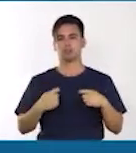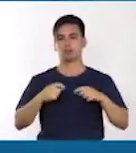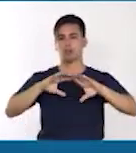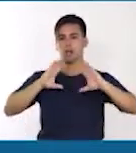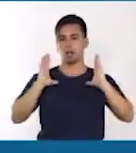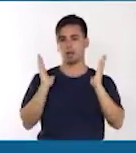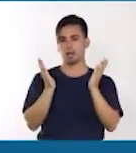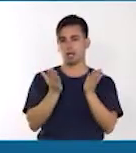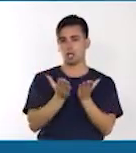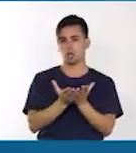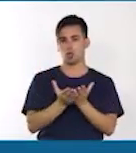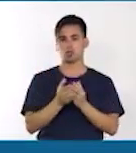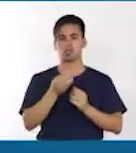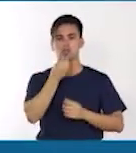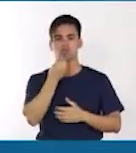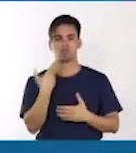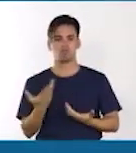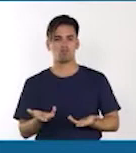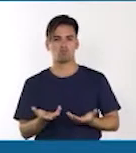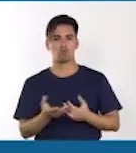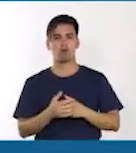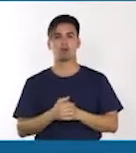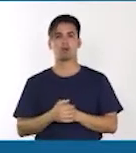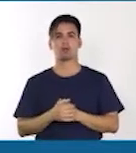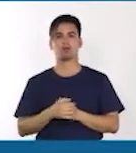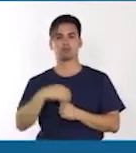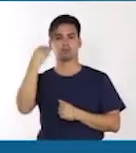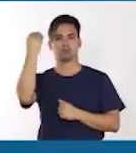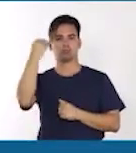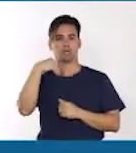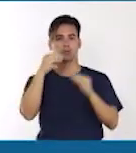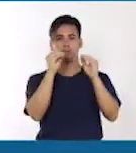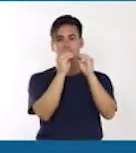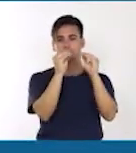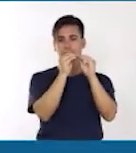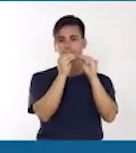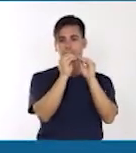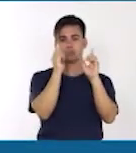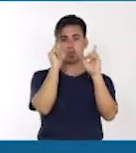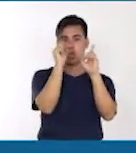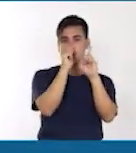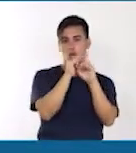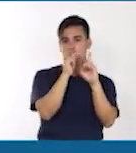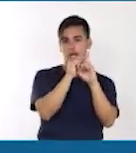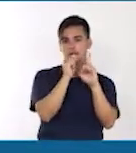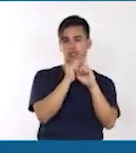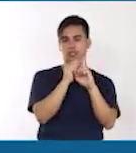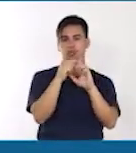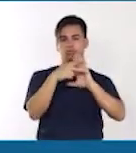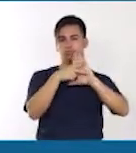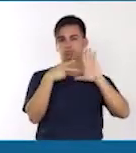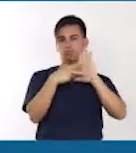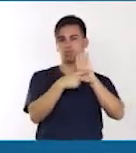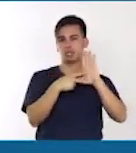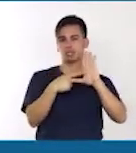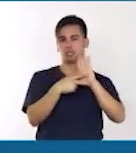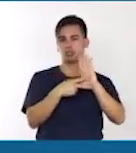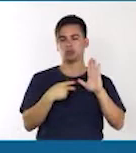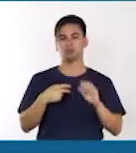generalizadores, que permitan la integración coherente de los objetivos de la asignatura.